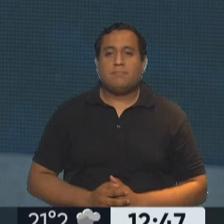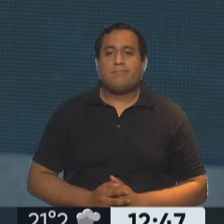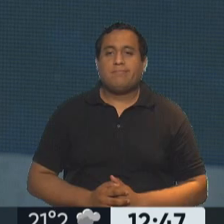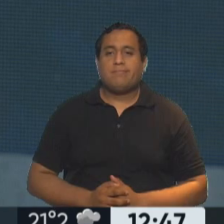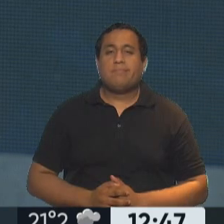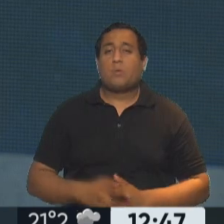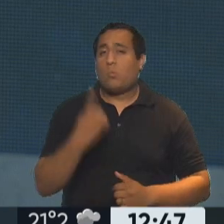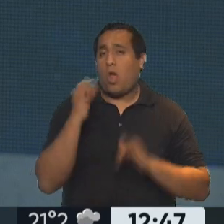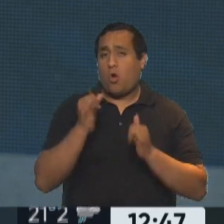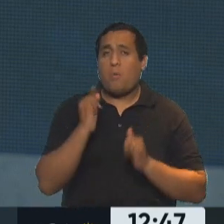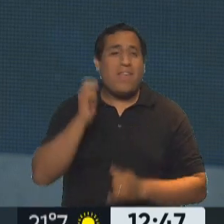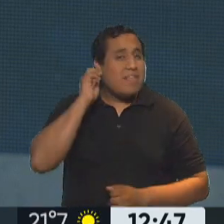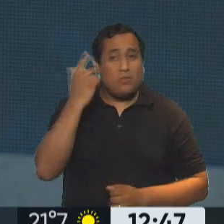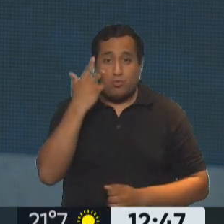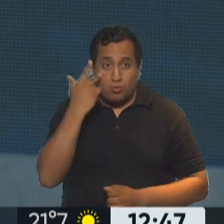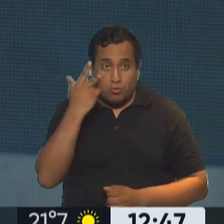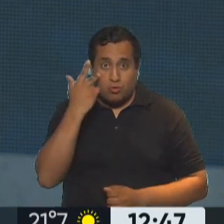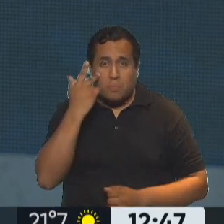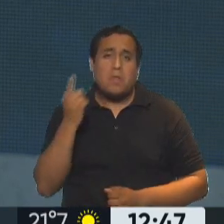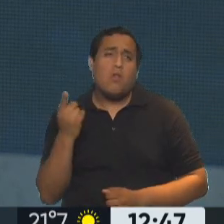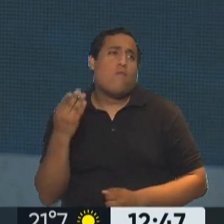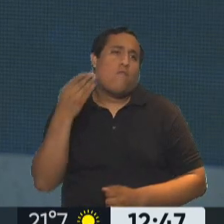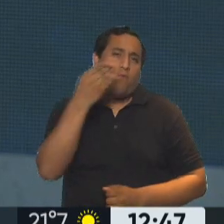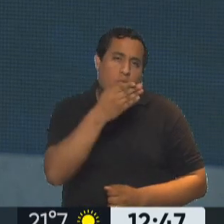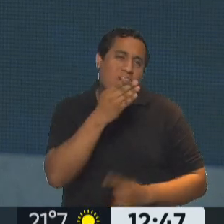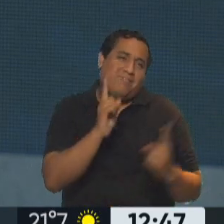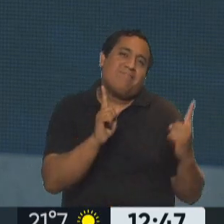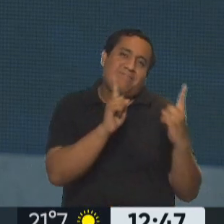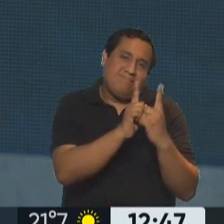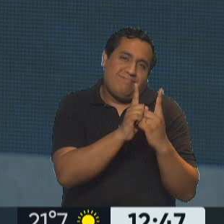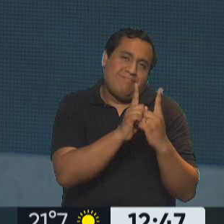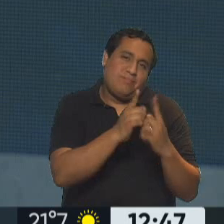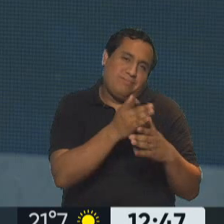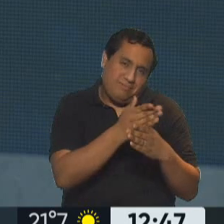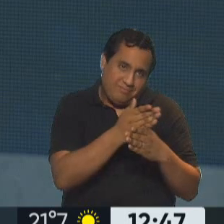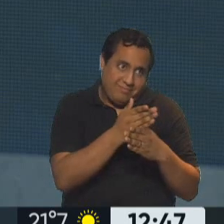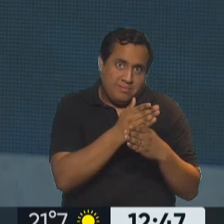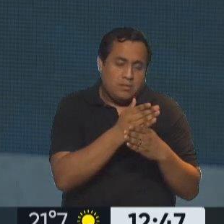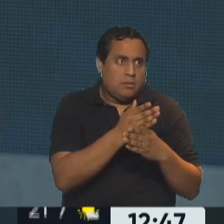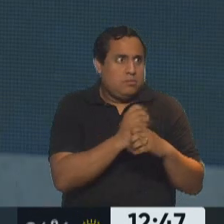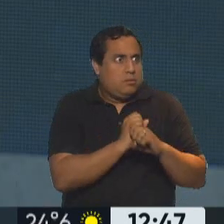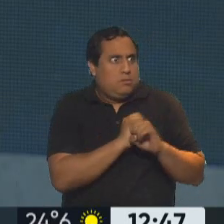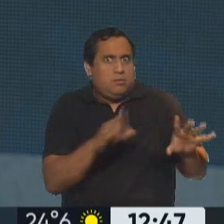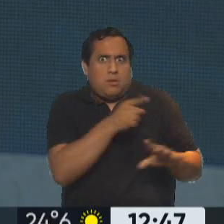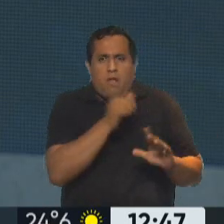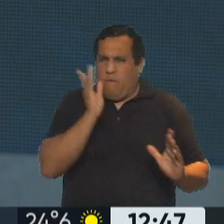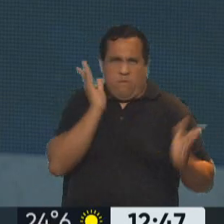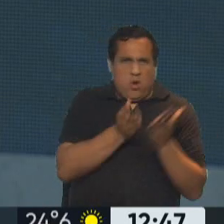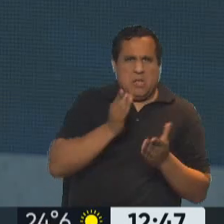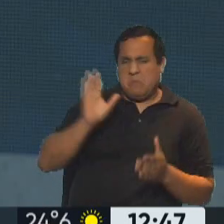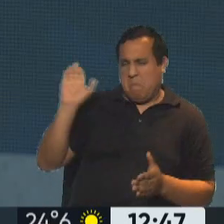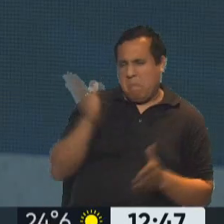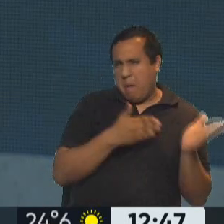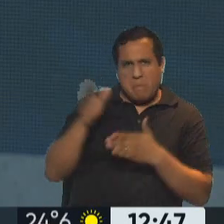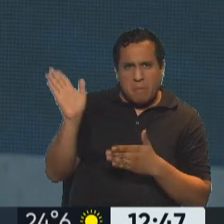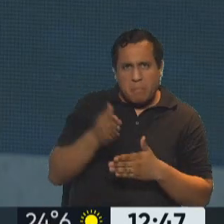una joven de 18 años que fue a tener una cita como tantas otras adolescentes y se encontró con lo peor con un violento que la golpeó la